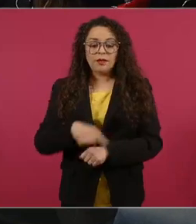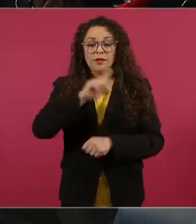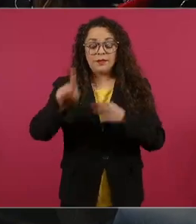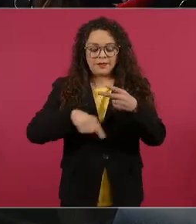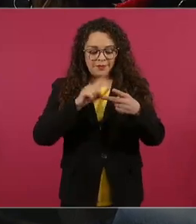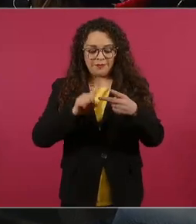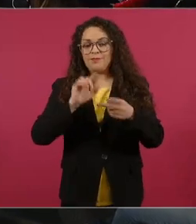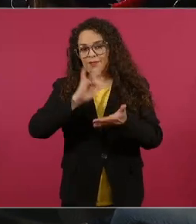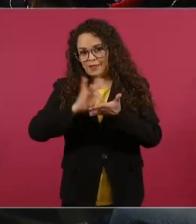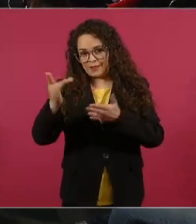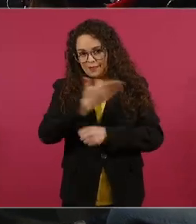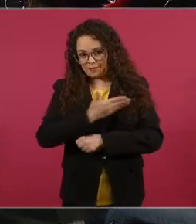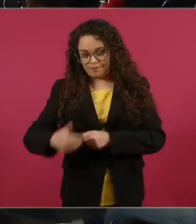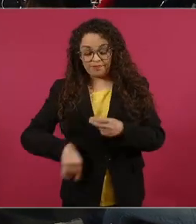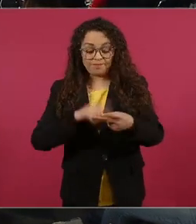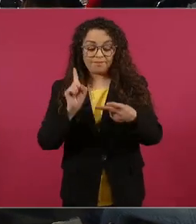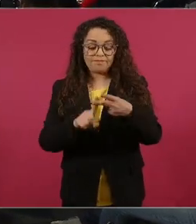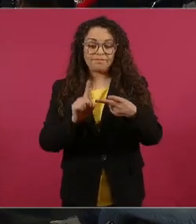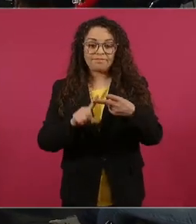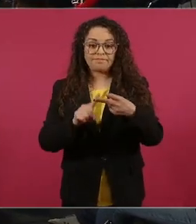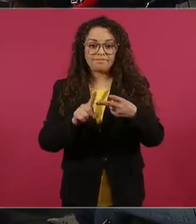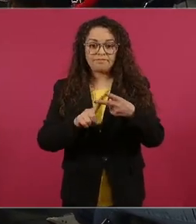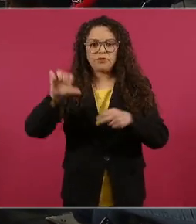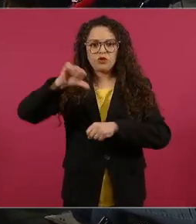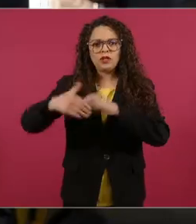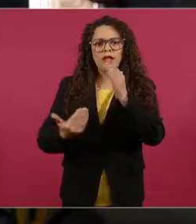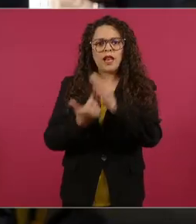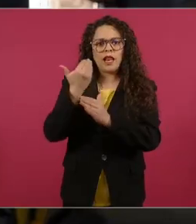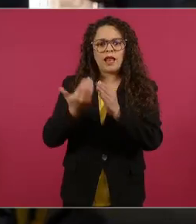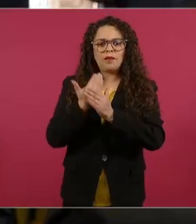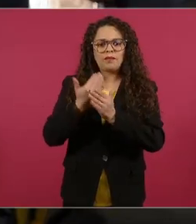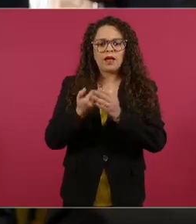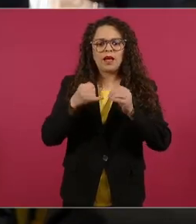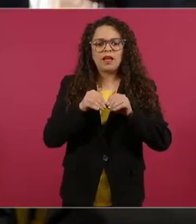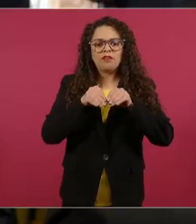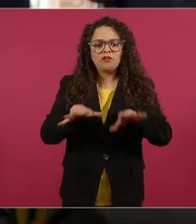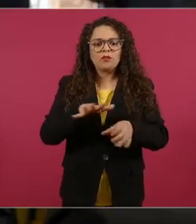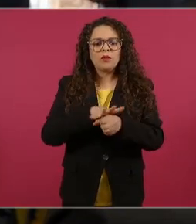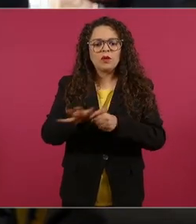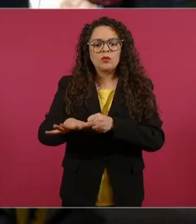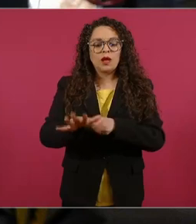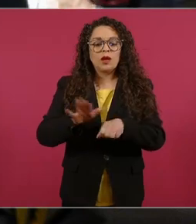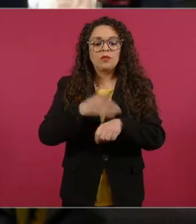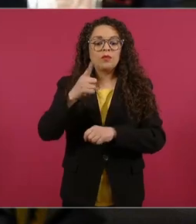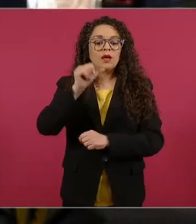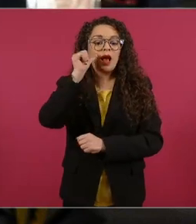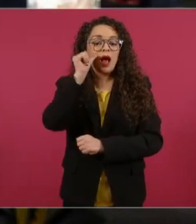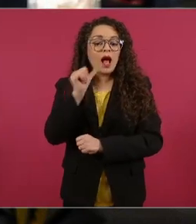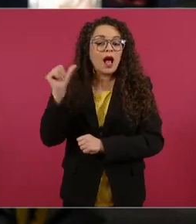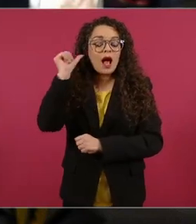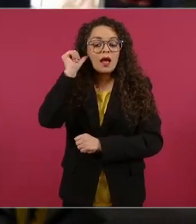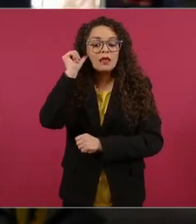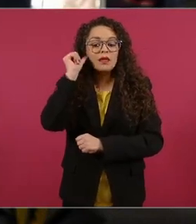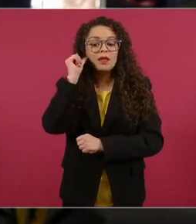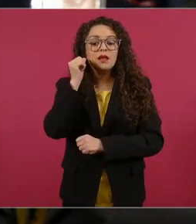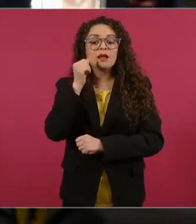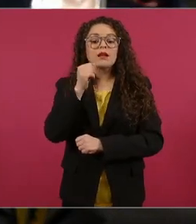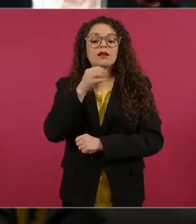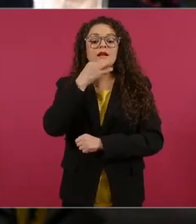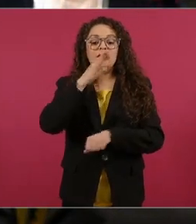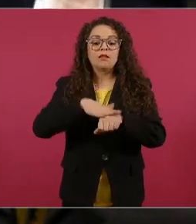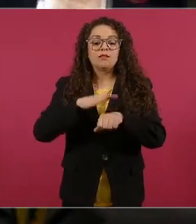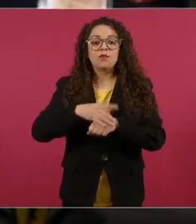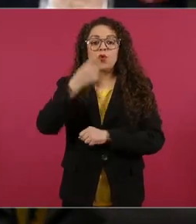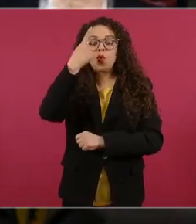tema, preguntarle qué informe tuvo hoy en la mañana. Bueno, ayer se reportó el asesinato de una